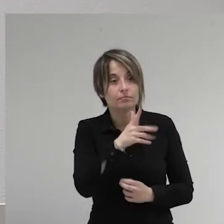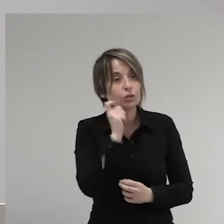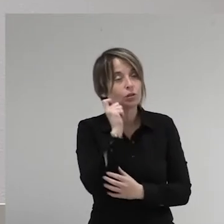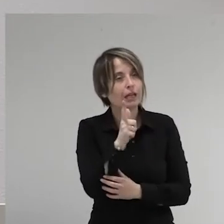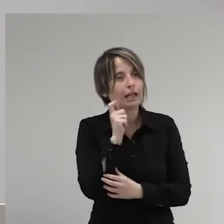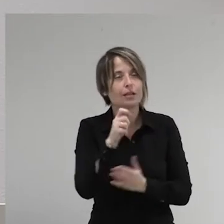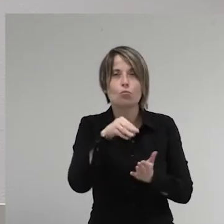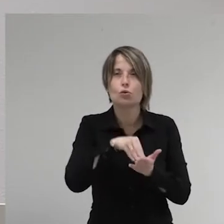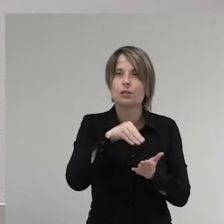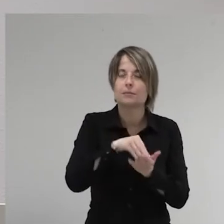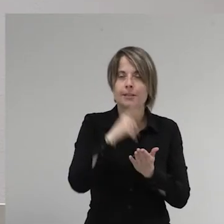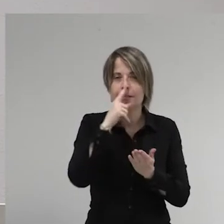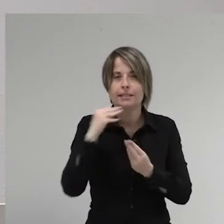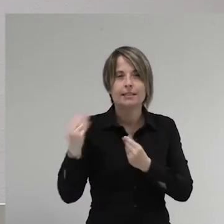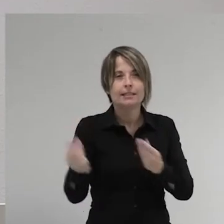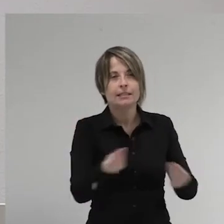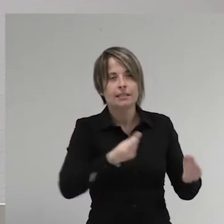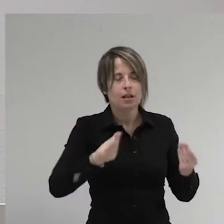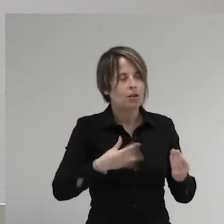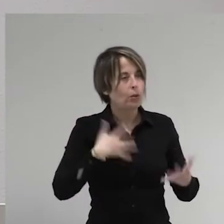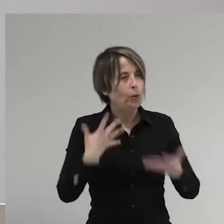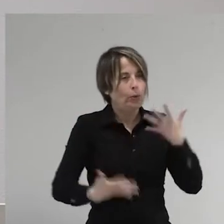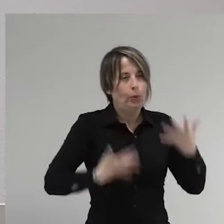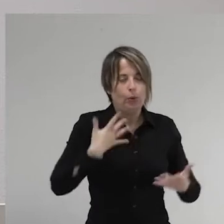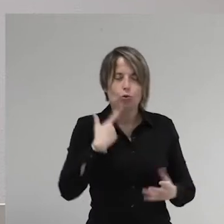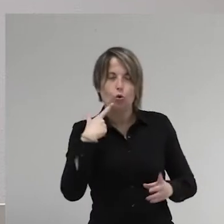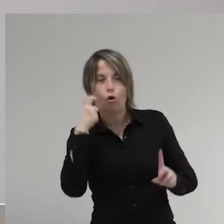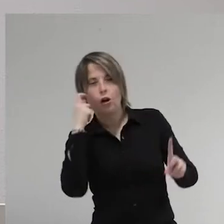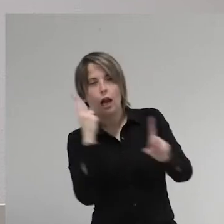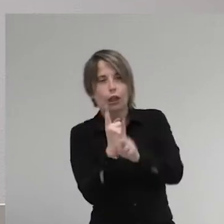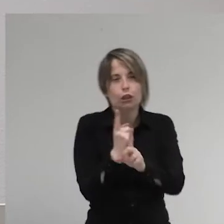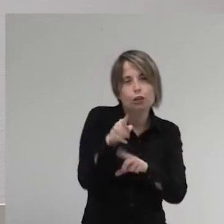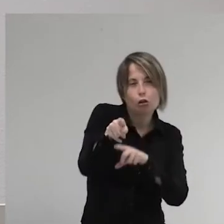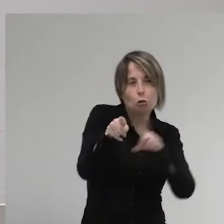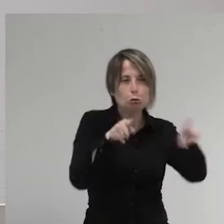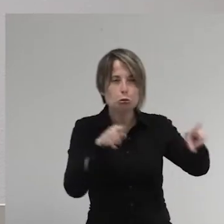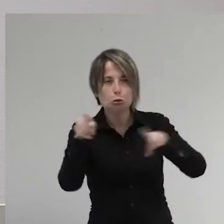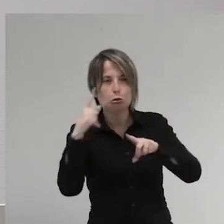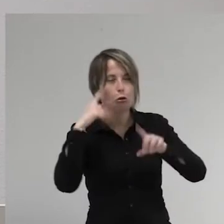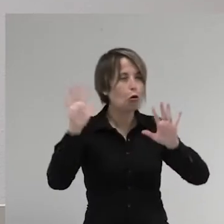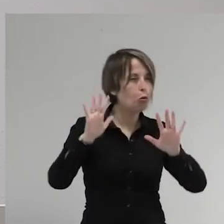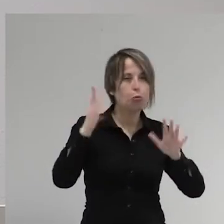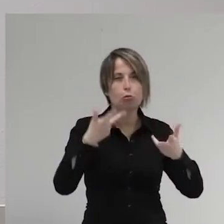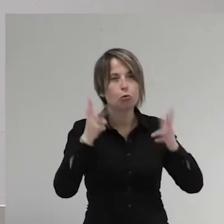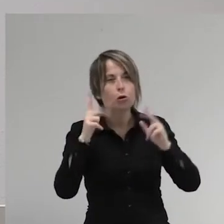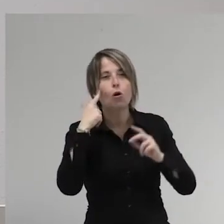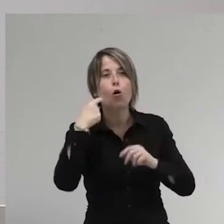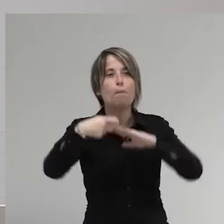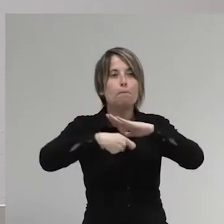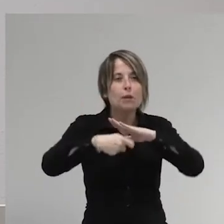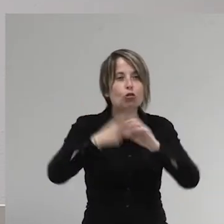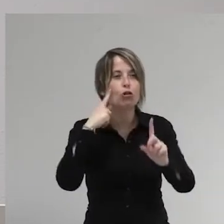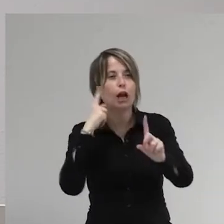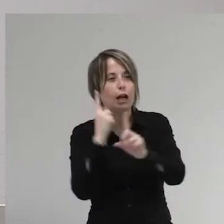una sensación de desasosiego, ¿no?, cuando alguien dice, no, porque eres racista, o el Estado español es racista, o Euskal Herria es racista, o Gasteiz es racista.